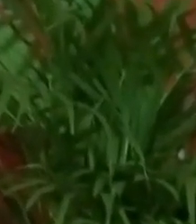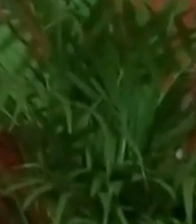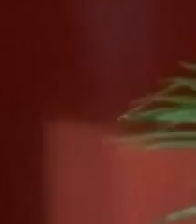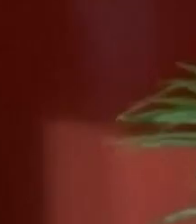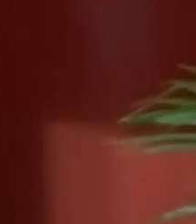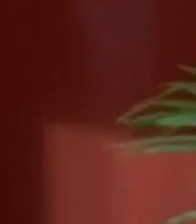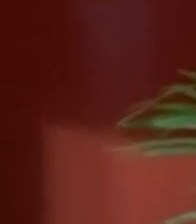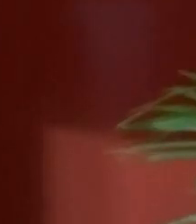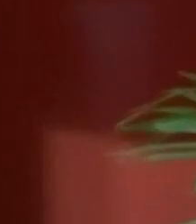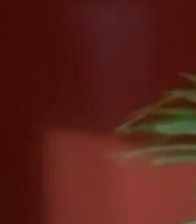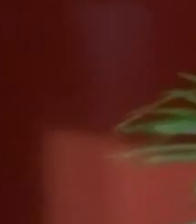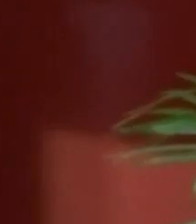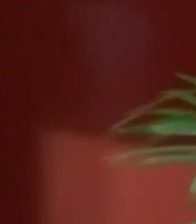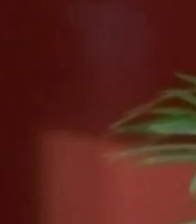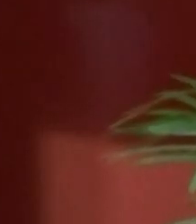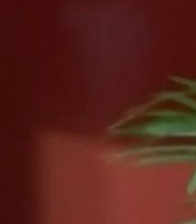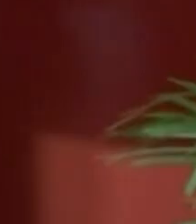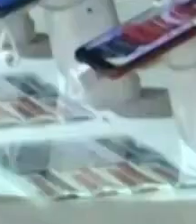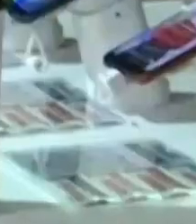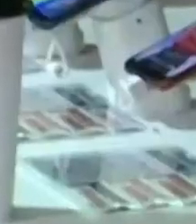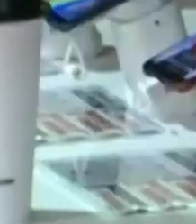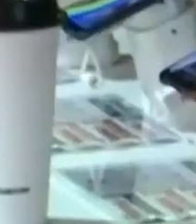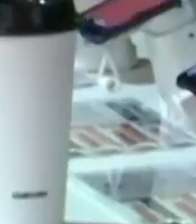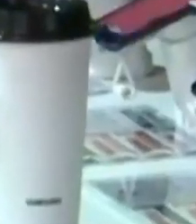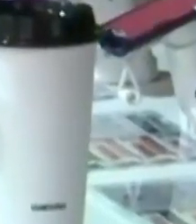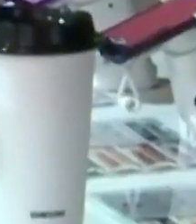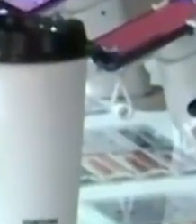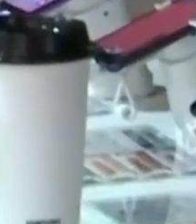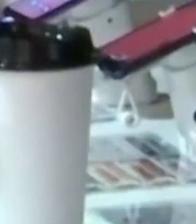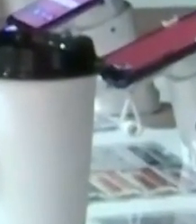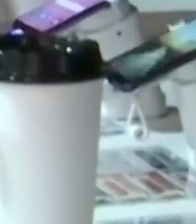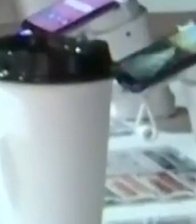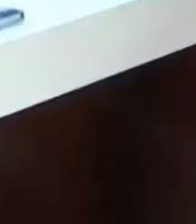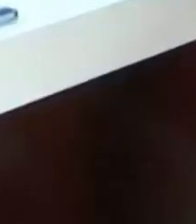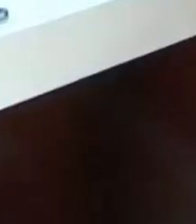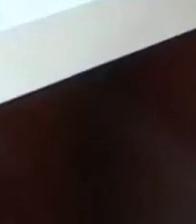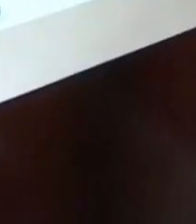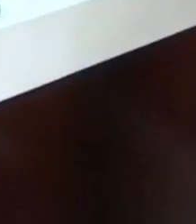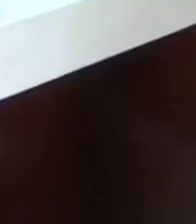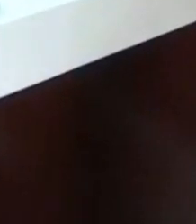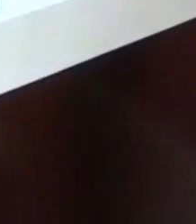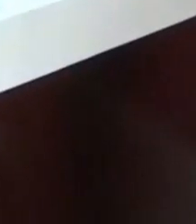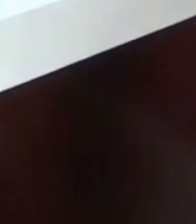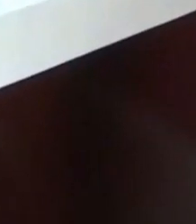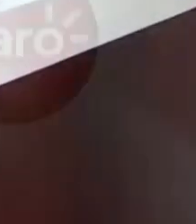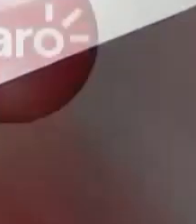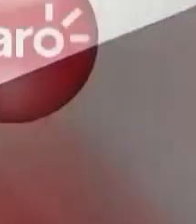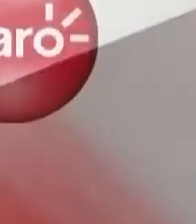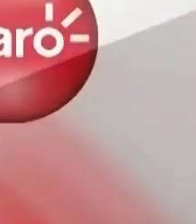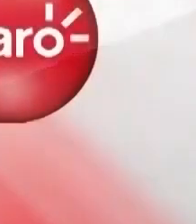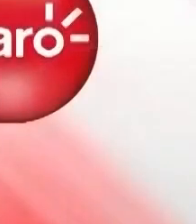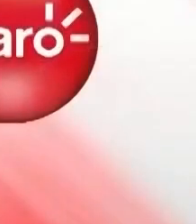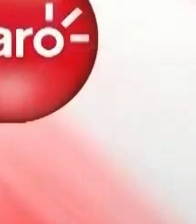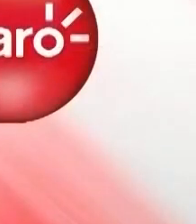sus dispositivos móviles, electrodomésticos y demás. Sin duda, es una feria que no se puede perder.